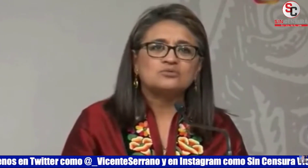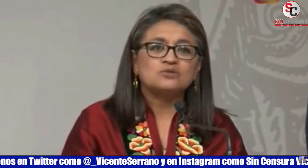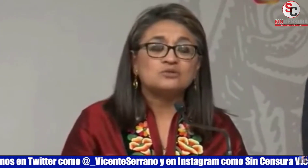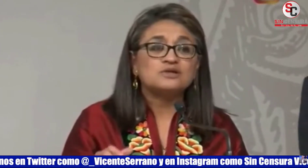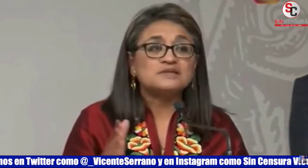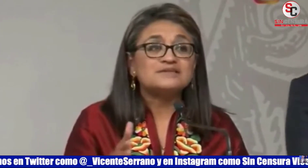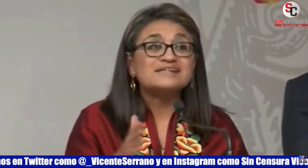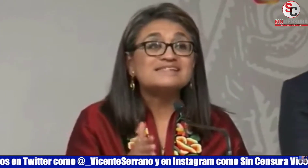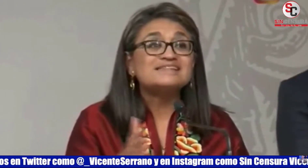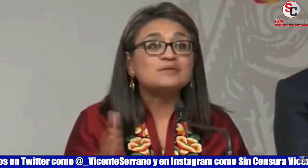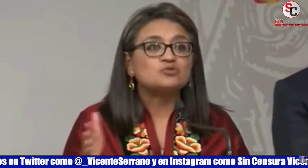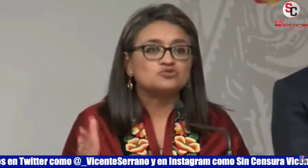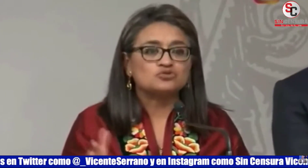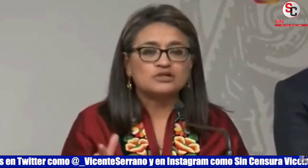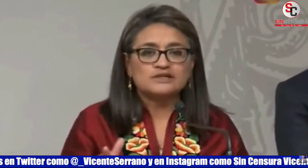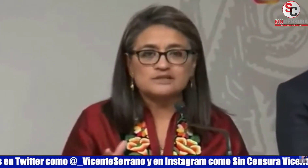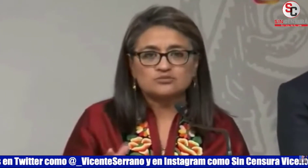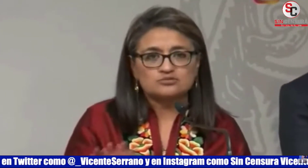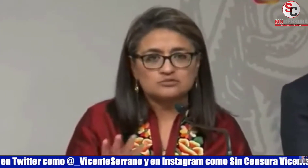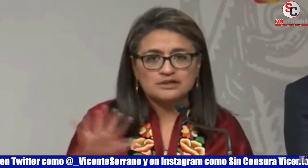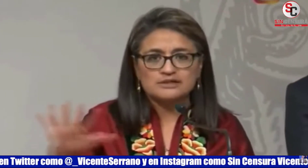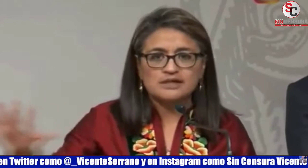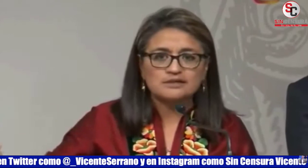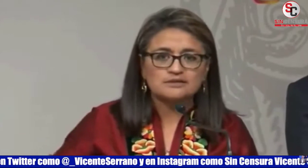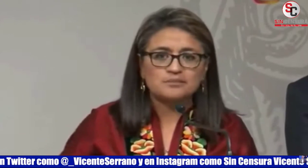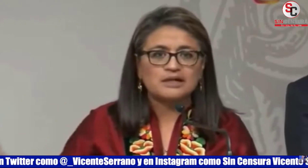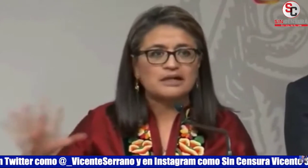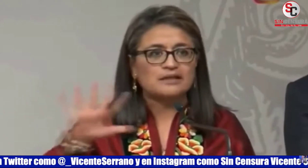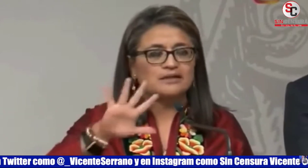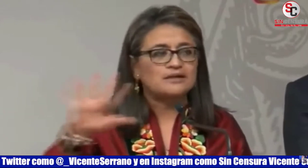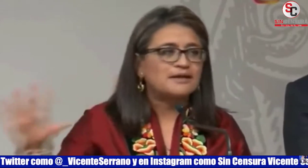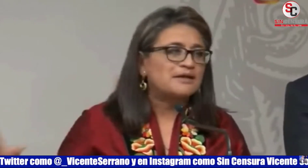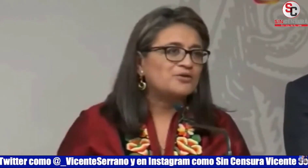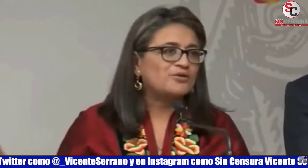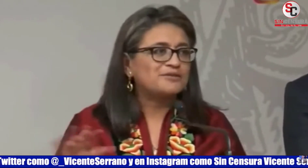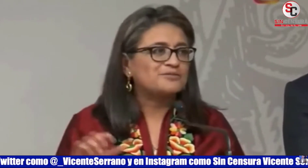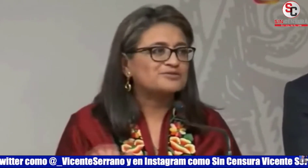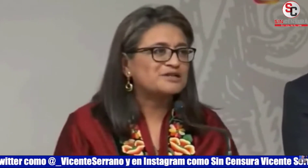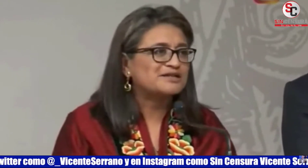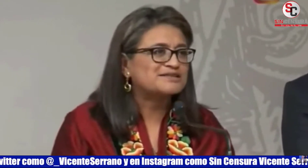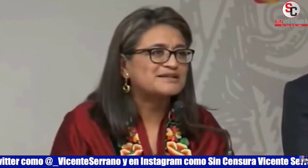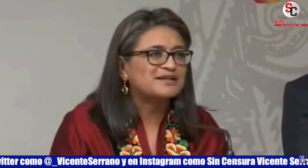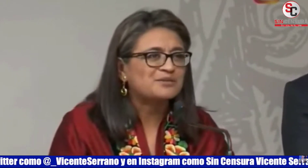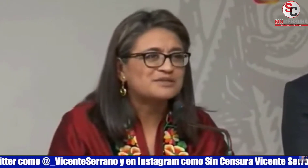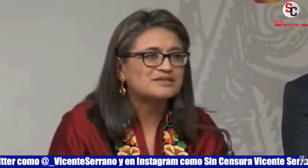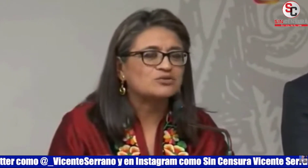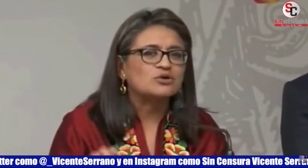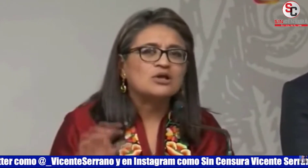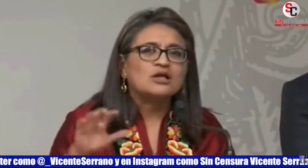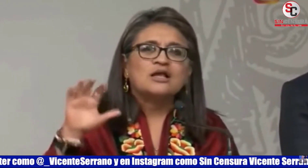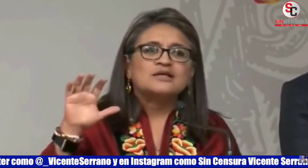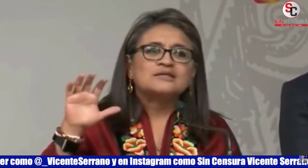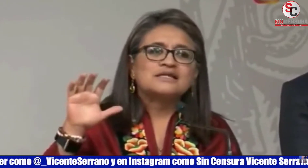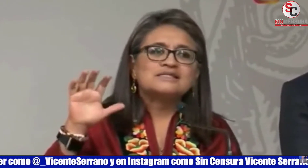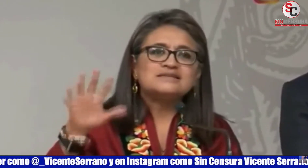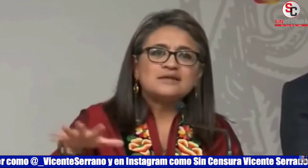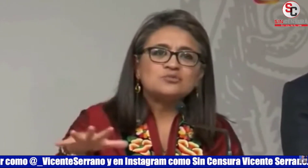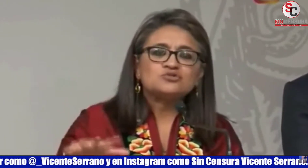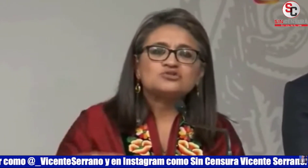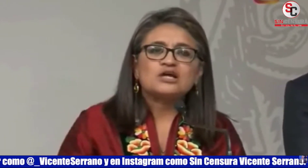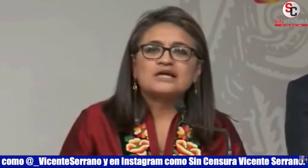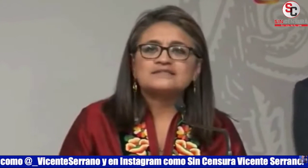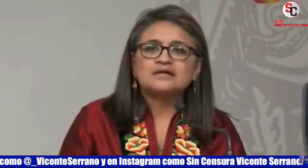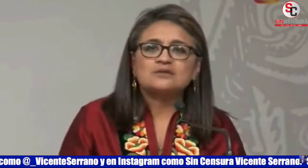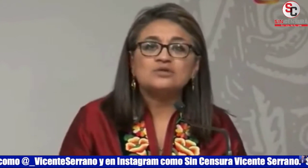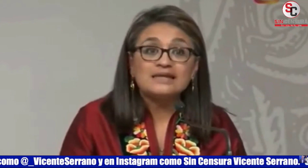regresemos más bien transitemos, no regresemos, regresar para nada. No queremos regresar al pasado.